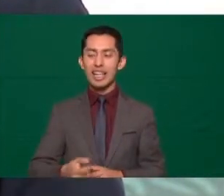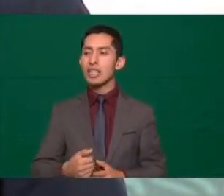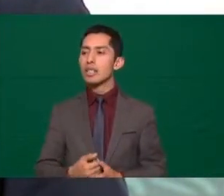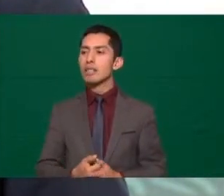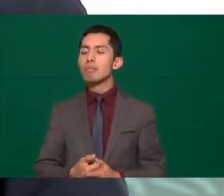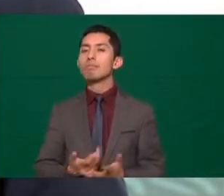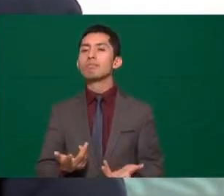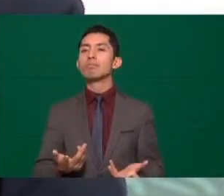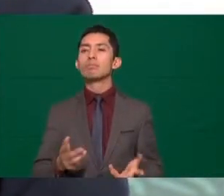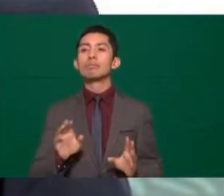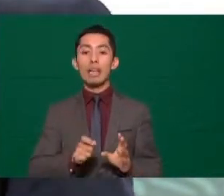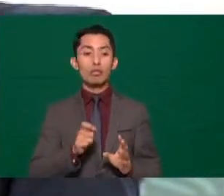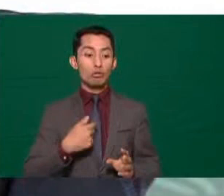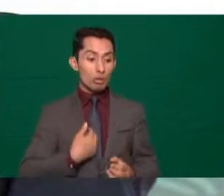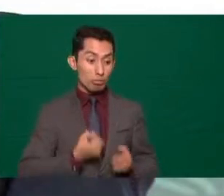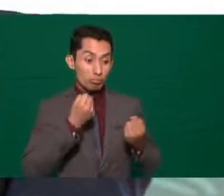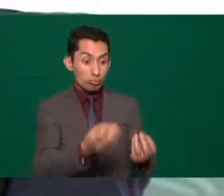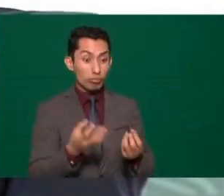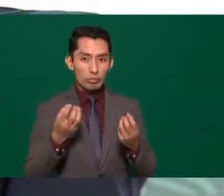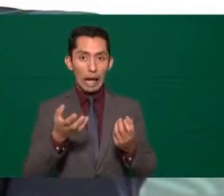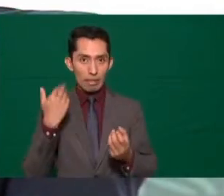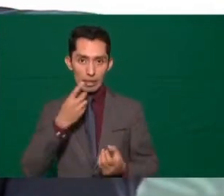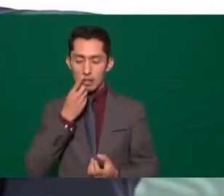enseña a pescar.